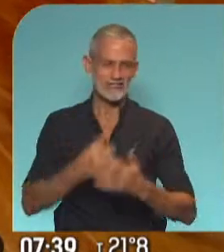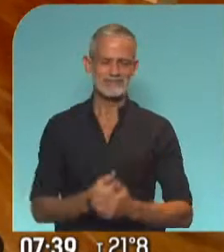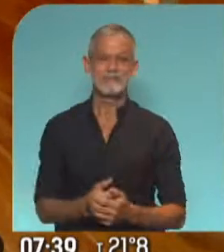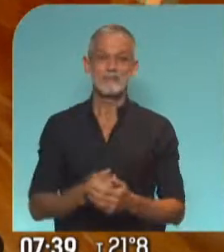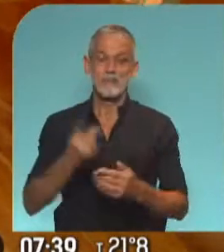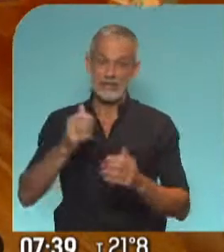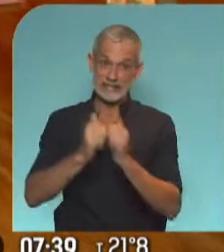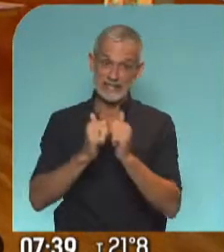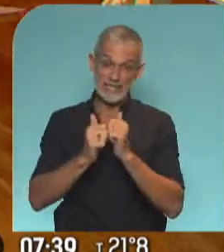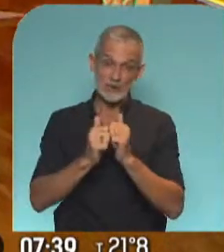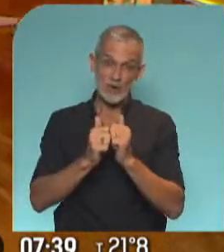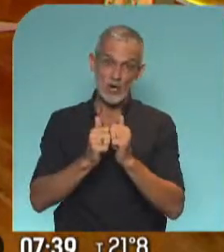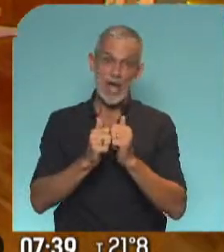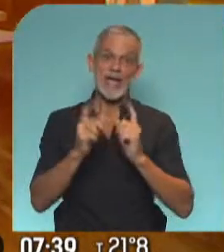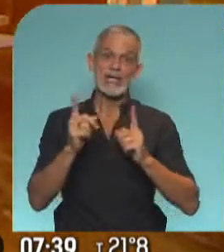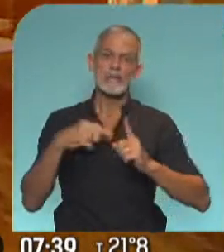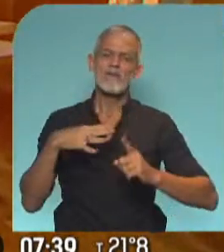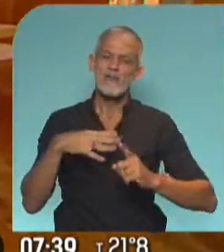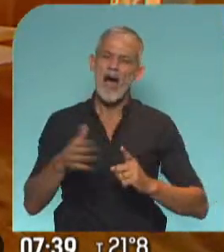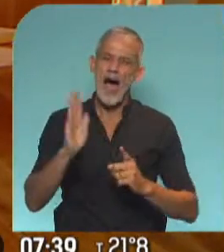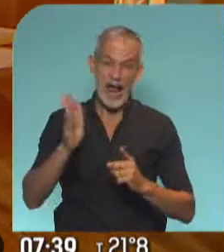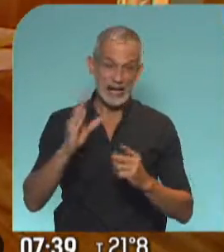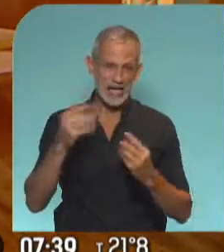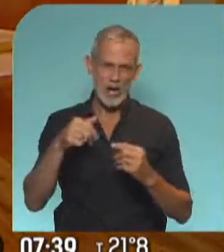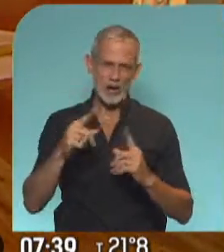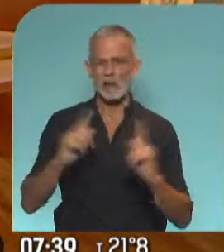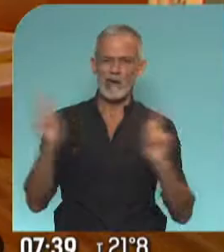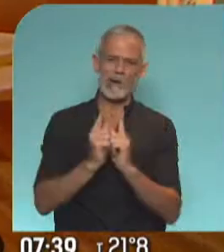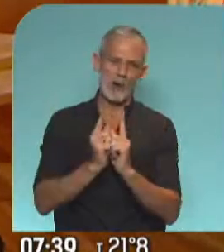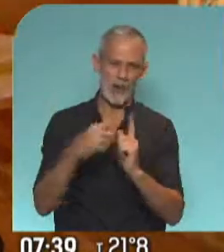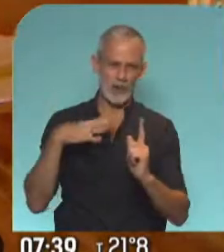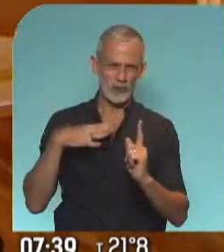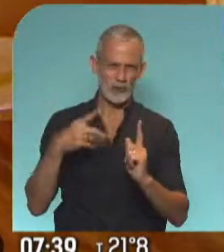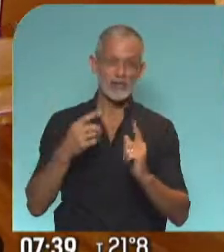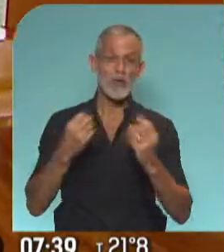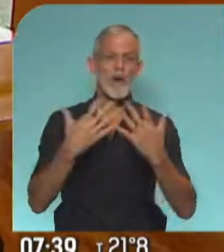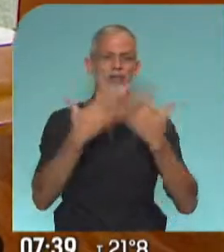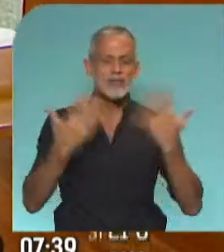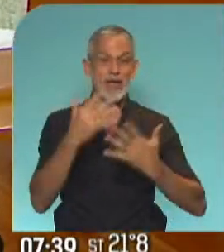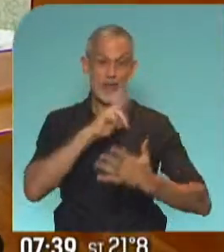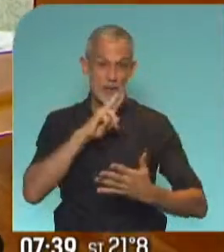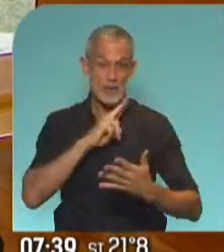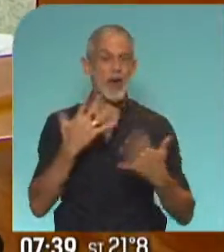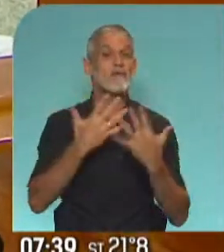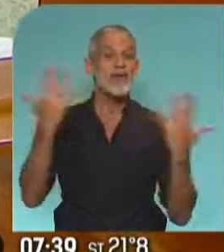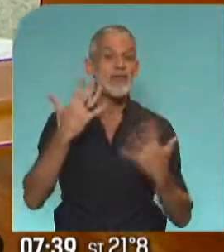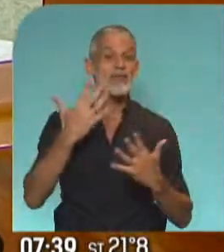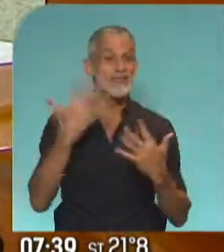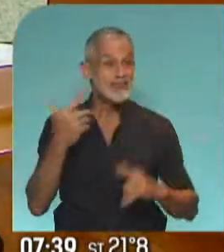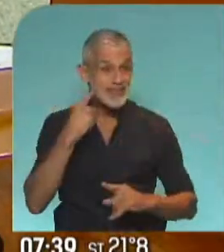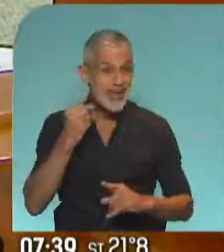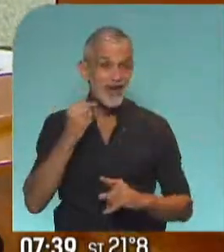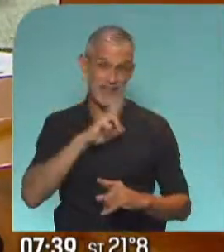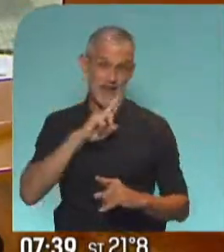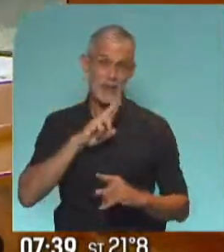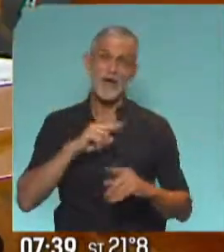la historia detrás y lo que falta, porque estamos simplificando, no estamos diciendo buen día de la mujer, feliz día de la mujer, pero el título